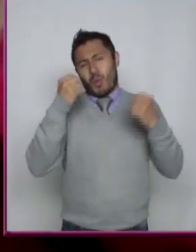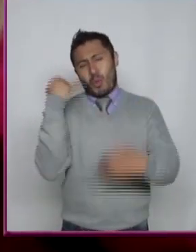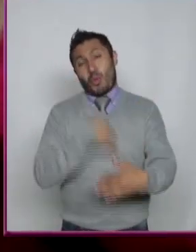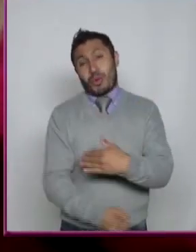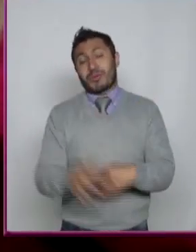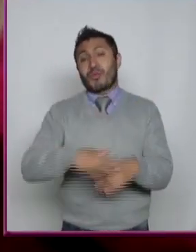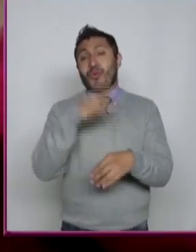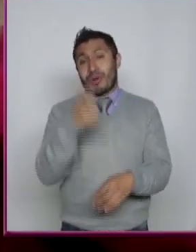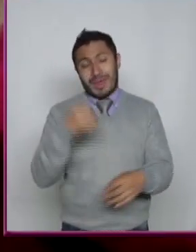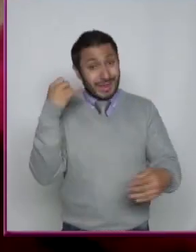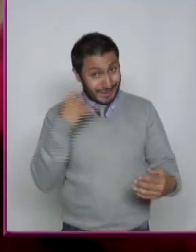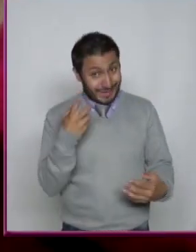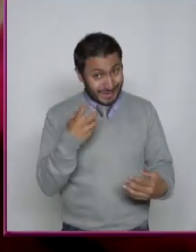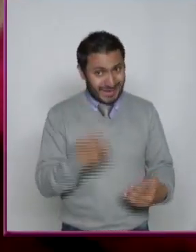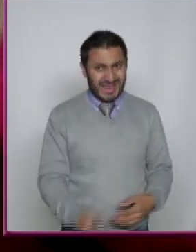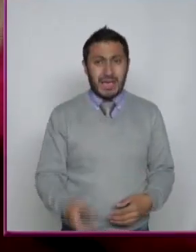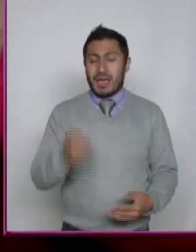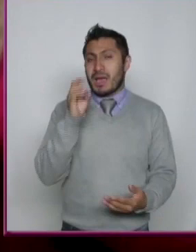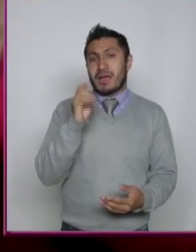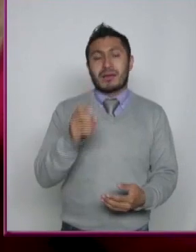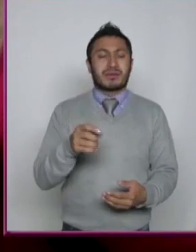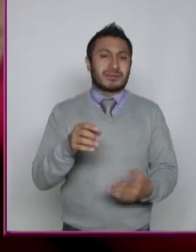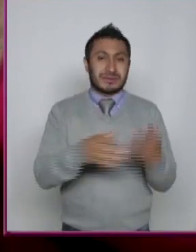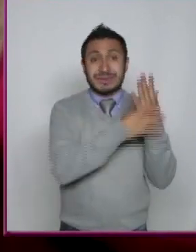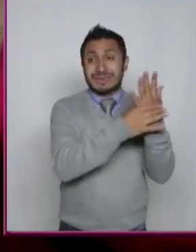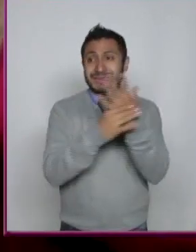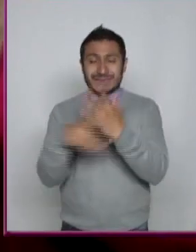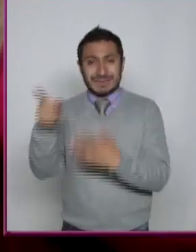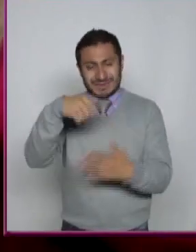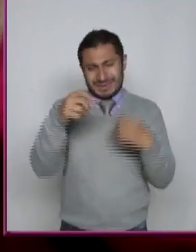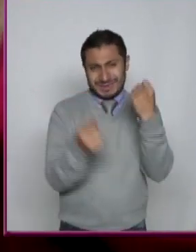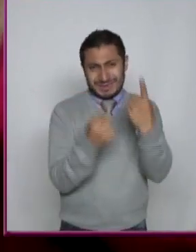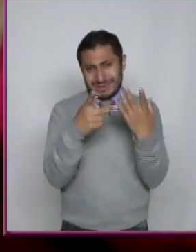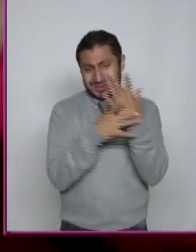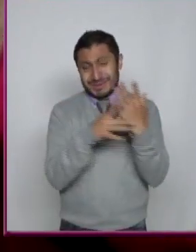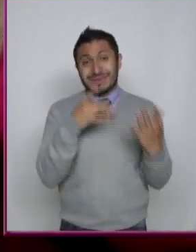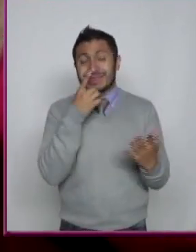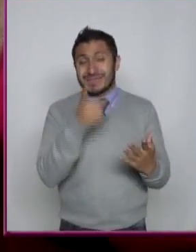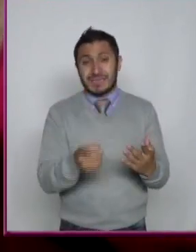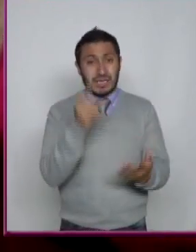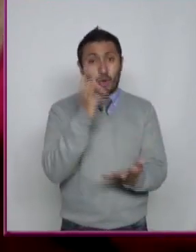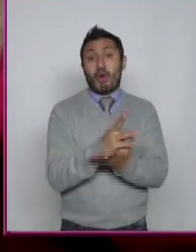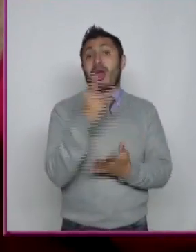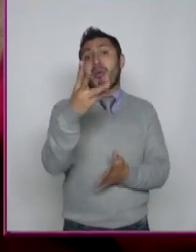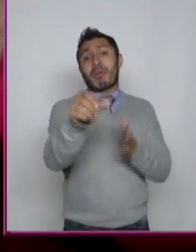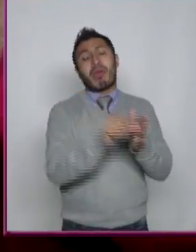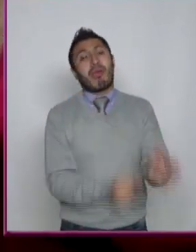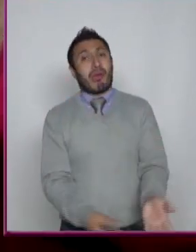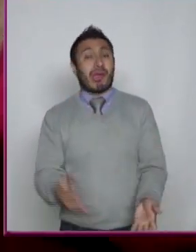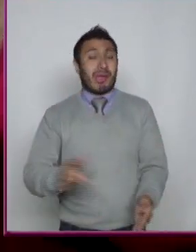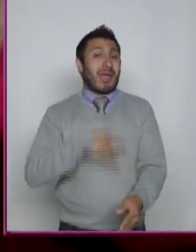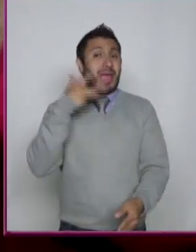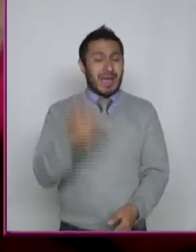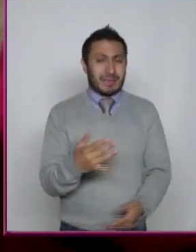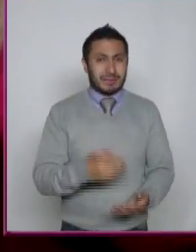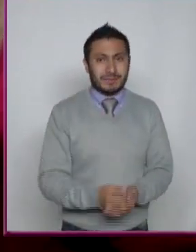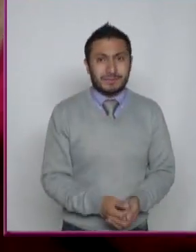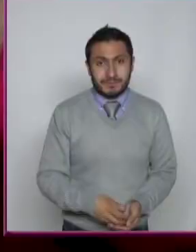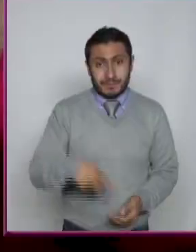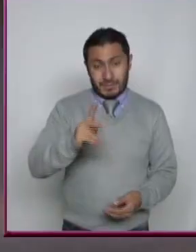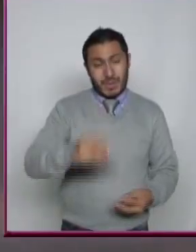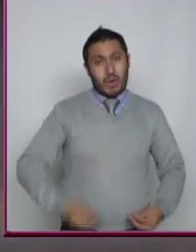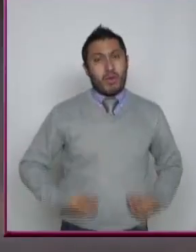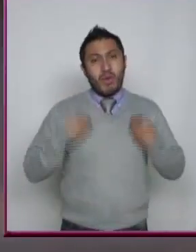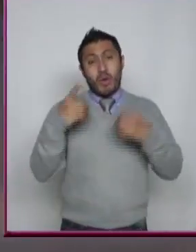esa intensidad se dice que solo dura algunos meses, porque aunque se sienta maravillosa, pues es imposible sostenerla durante toda una